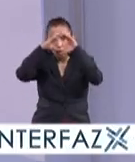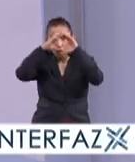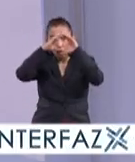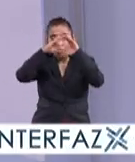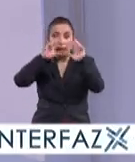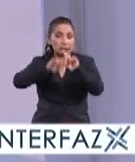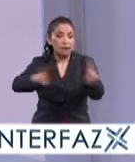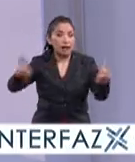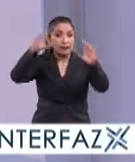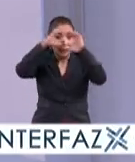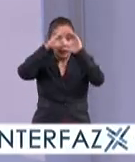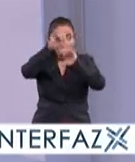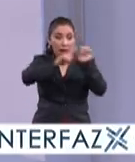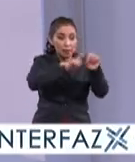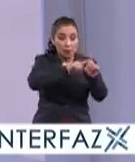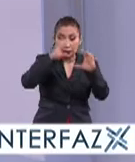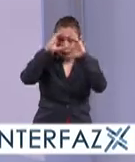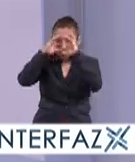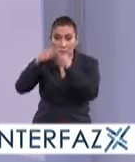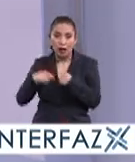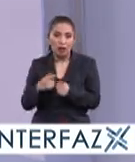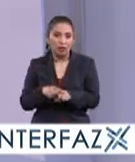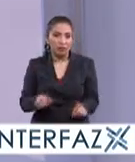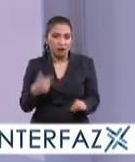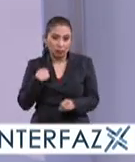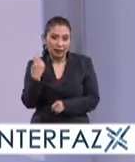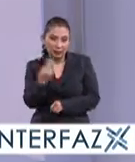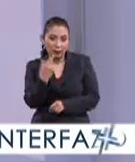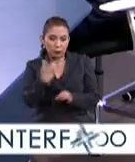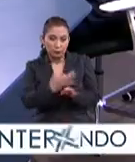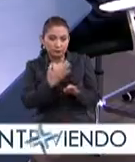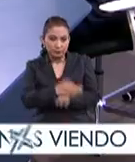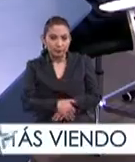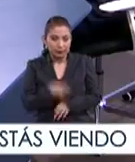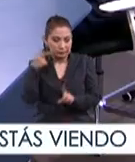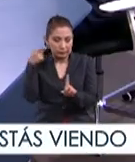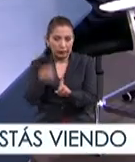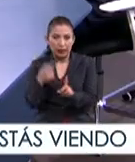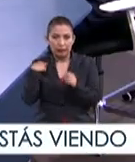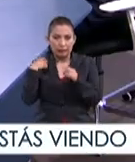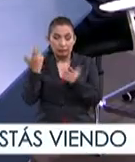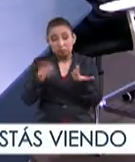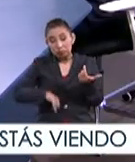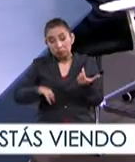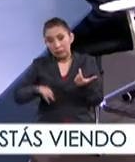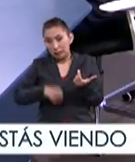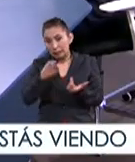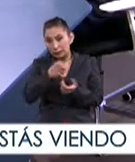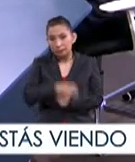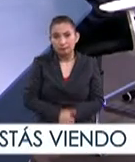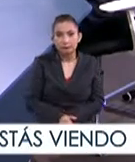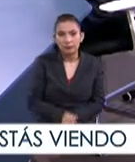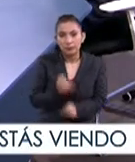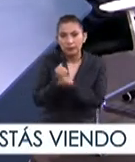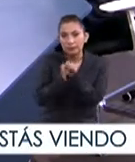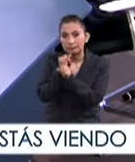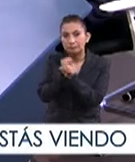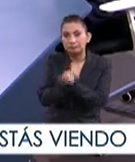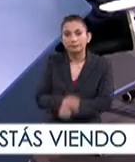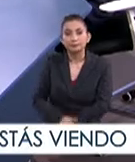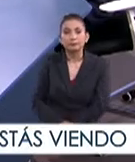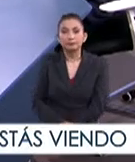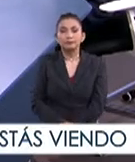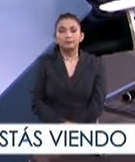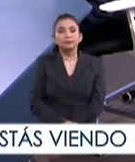no es lo mismo un cerebro animal a un cerebro humano, es lo que necesitamos ahorita y eso, que estén interesados específicamente en investigar.